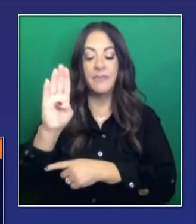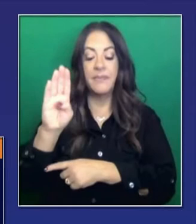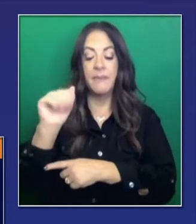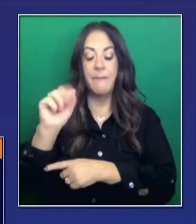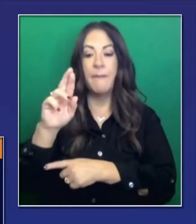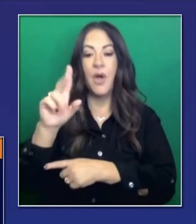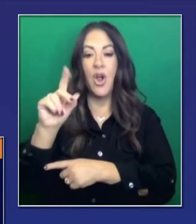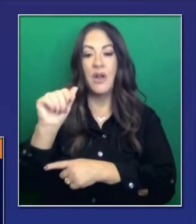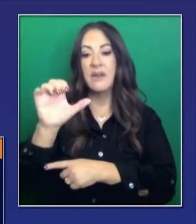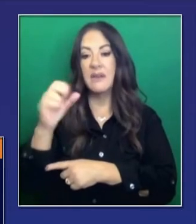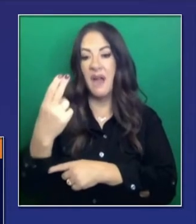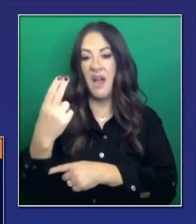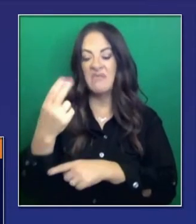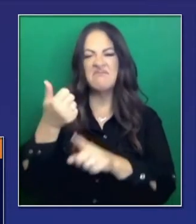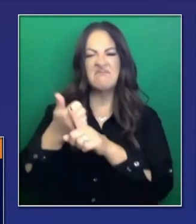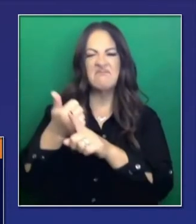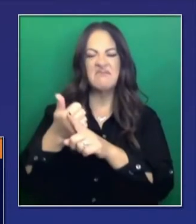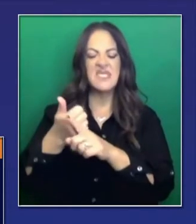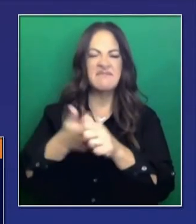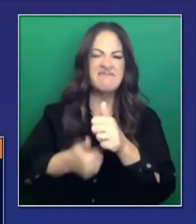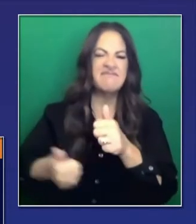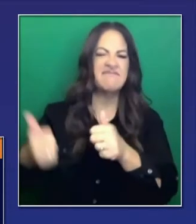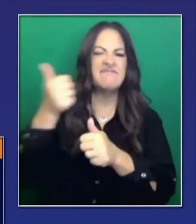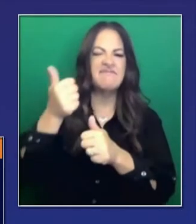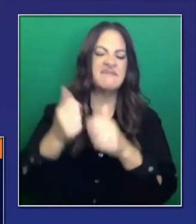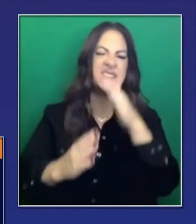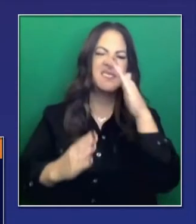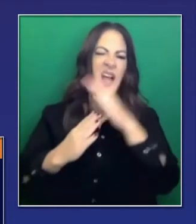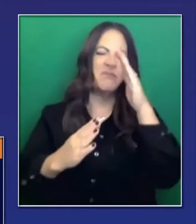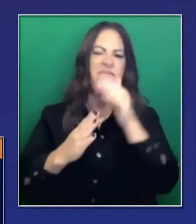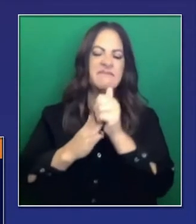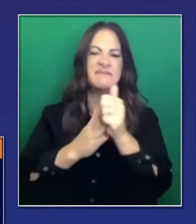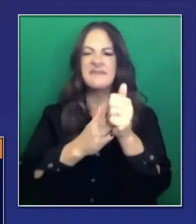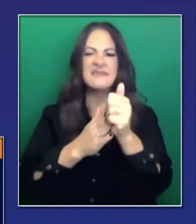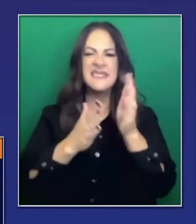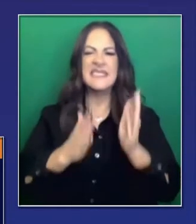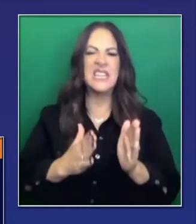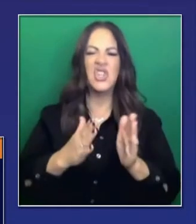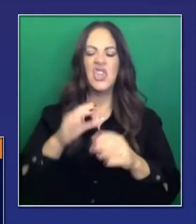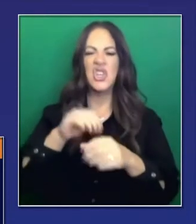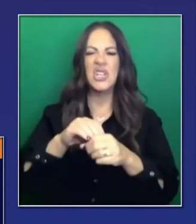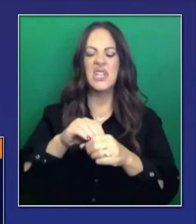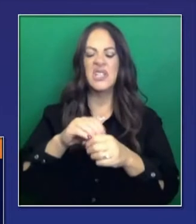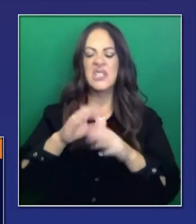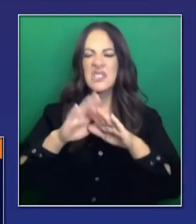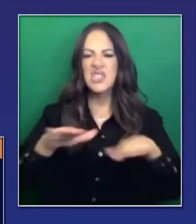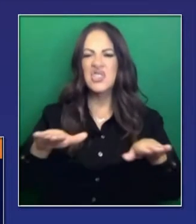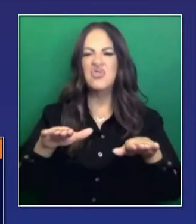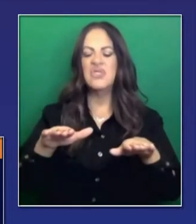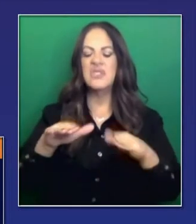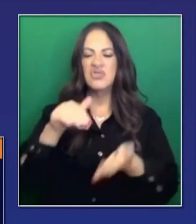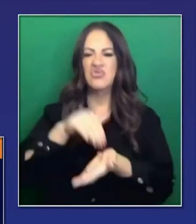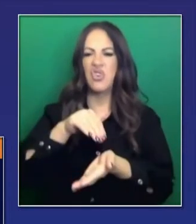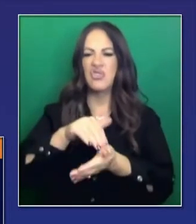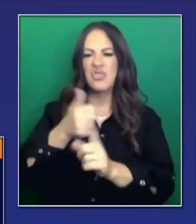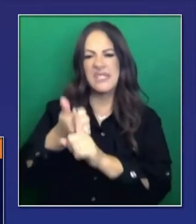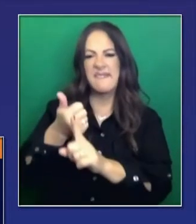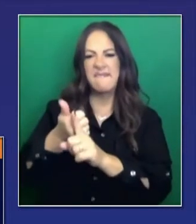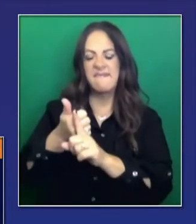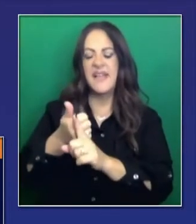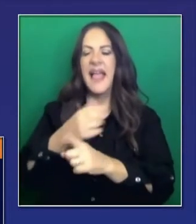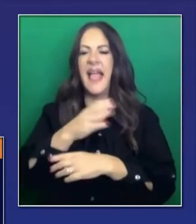es pediatra, también es uno de los peritos principales en las escuelas y cuestiones